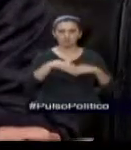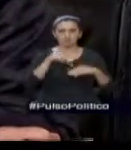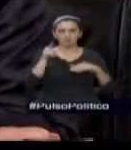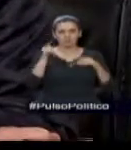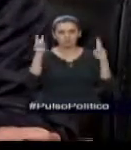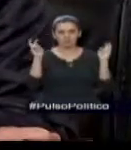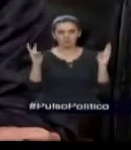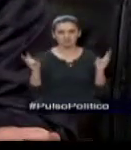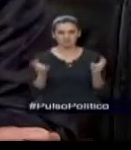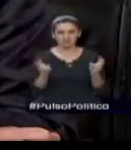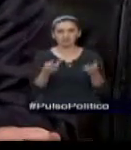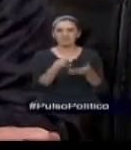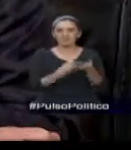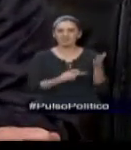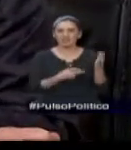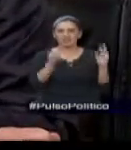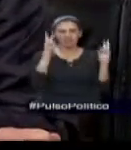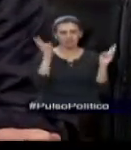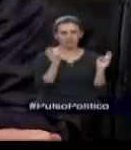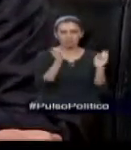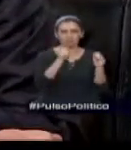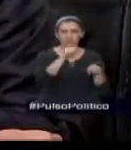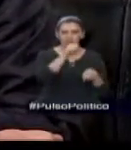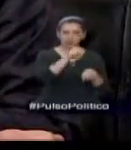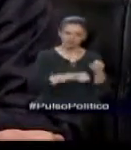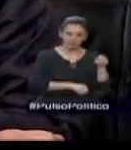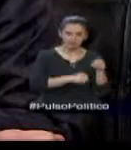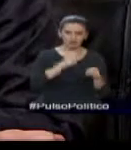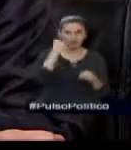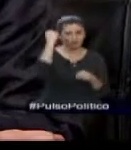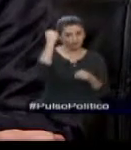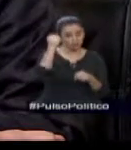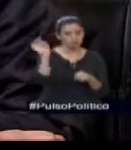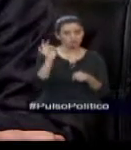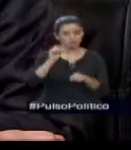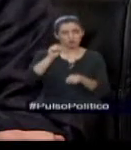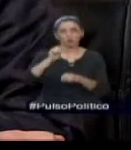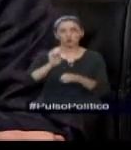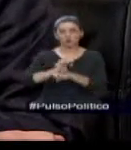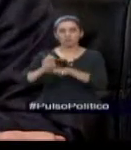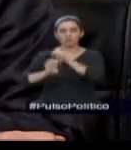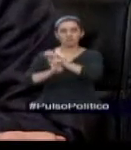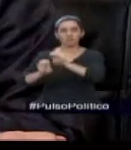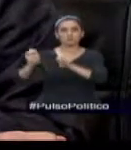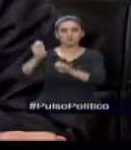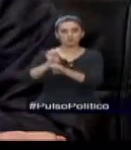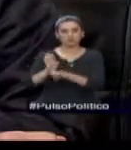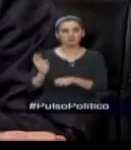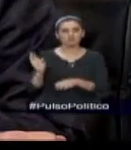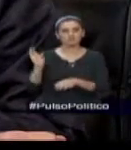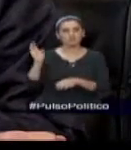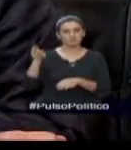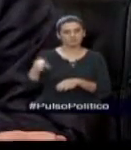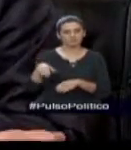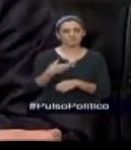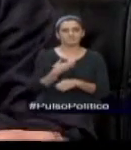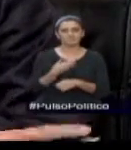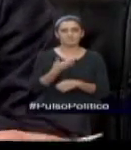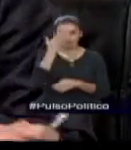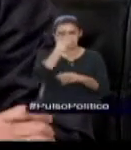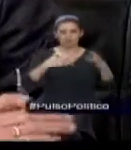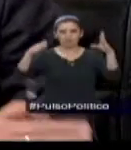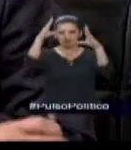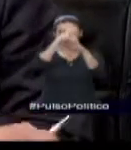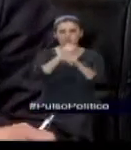puntos podría existir o no existir una afectación a la estructura oa la regresión de derechos fabricio ceballos muy buenas